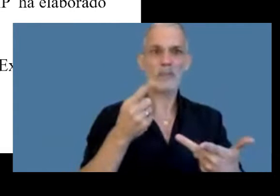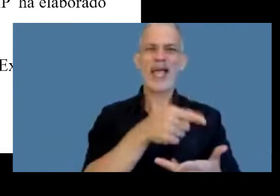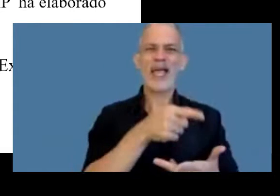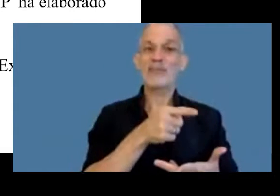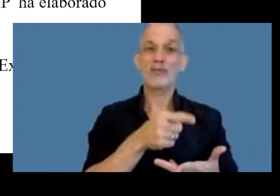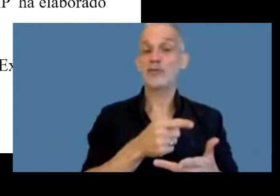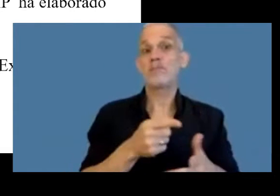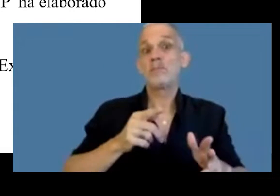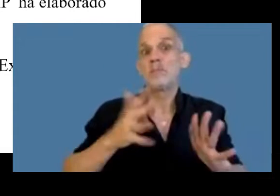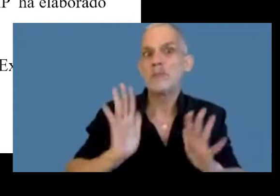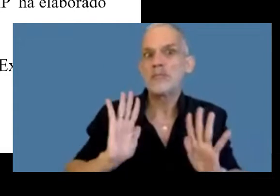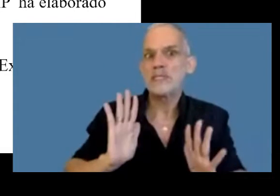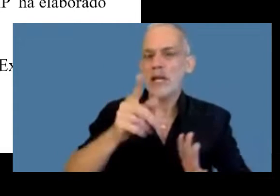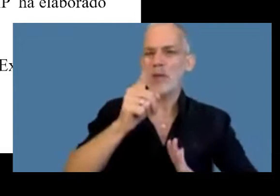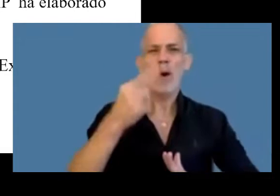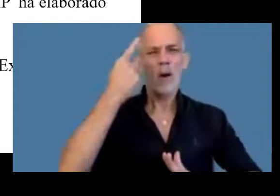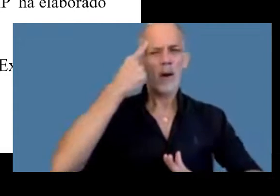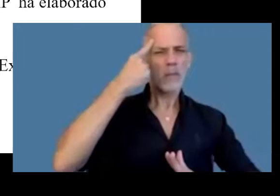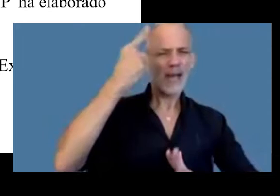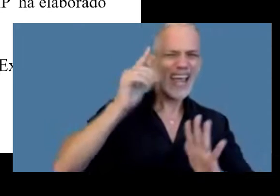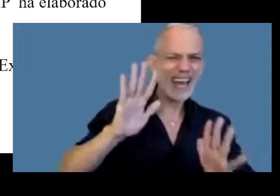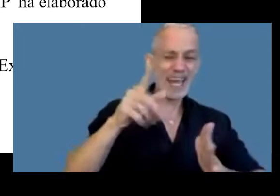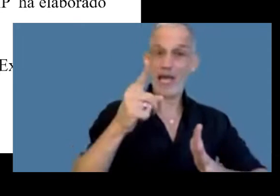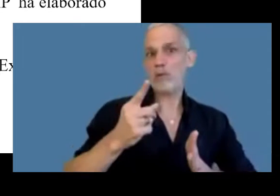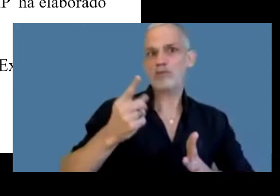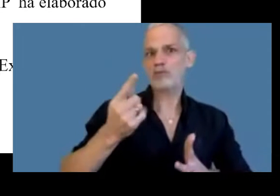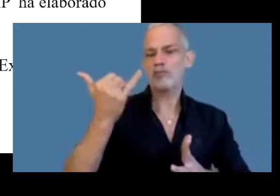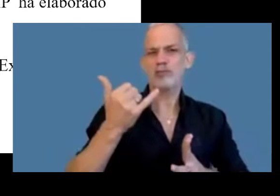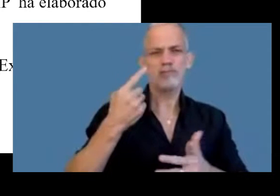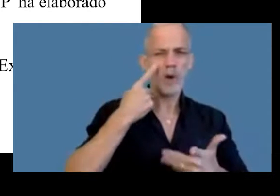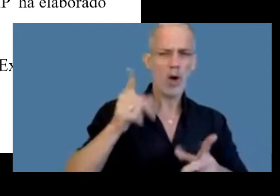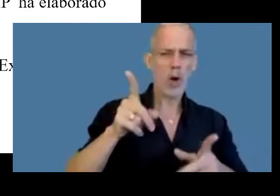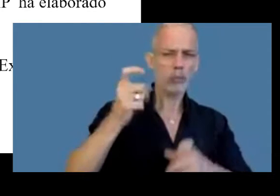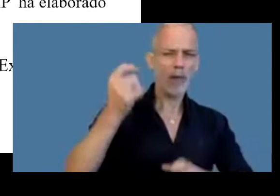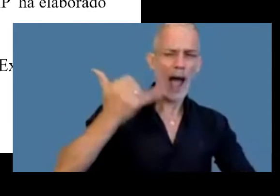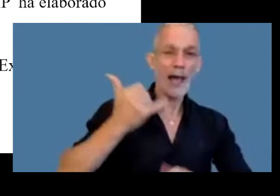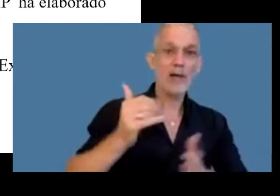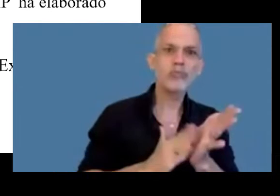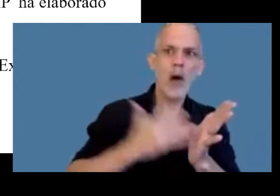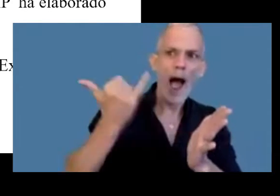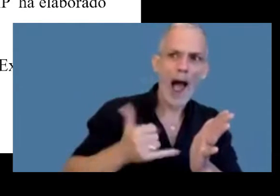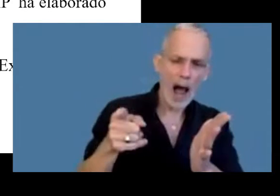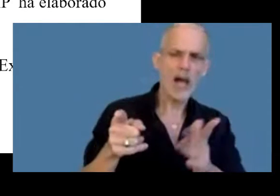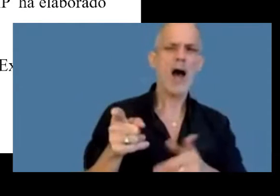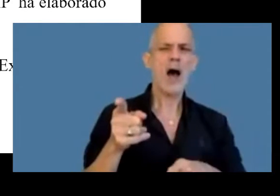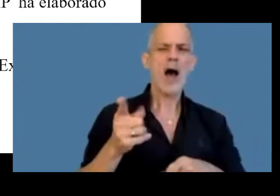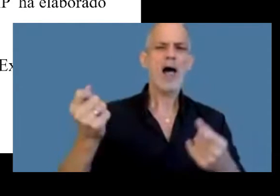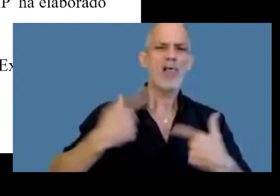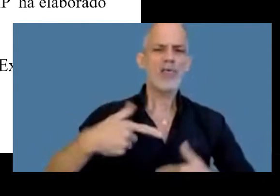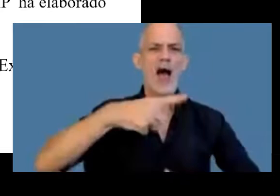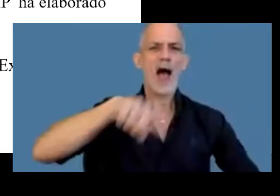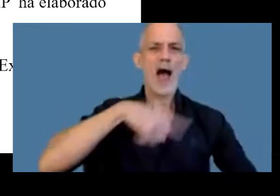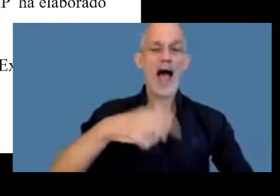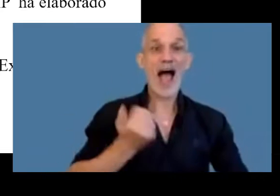relativo, presunción porque parte de un indicio, un hecho cierto y probado, que permita al